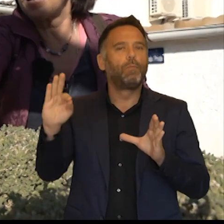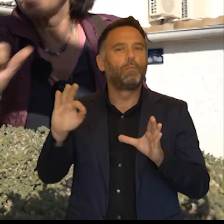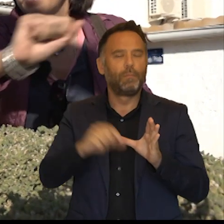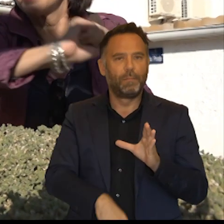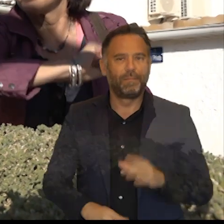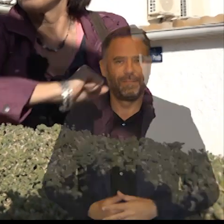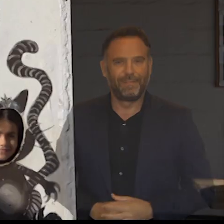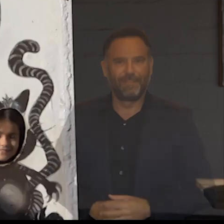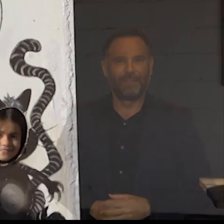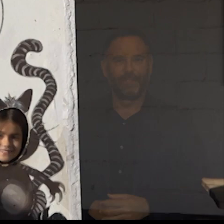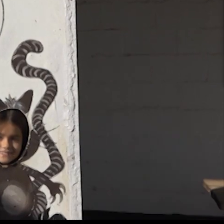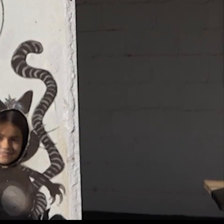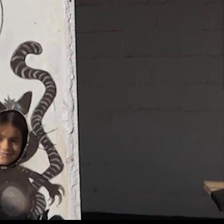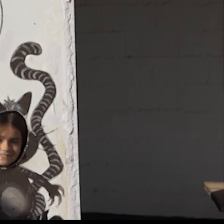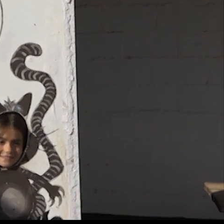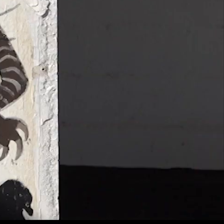Ya está.